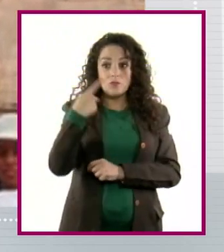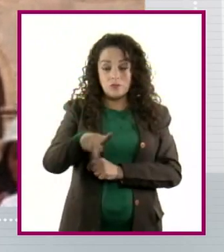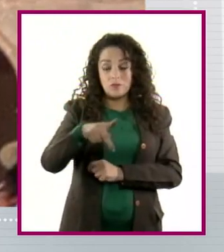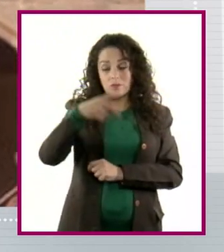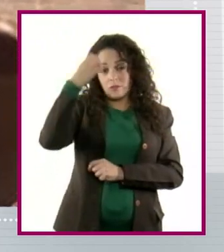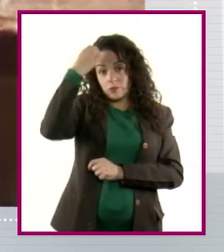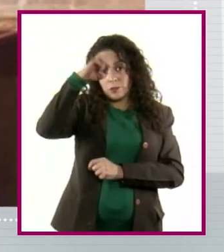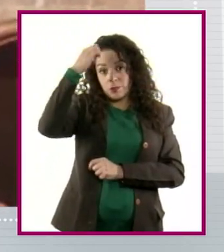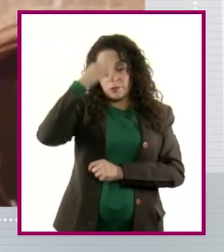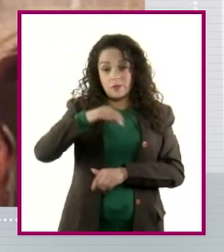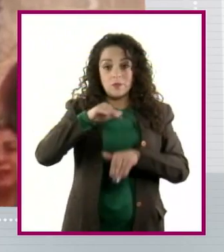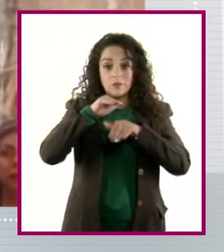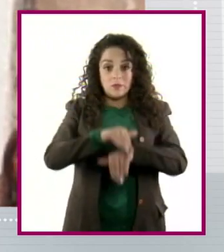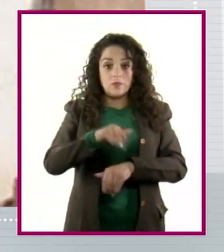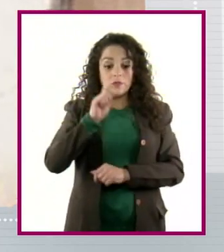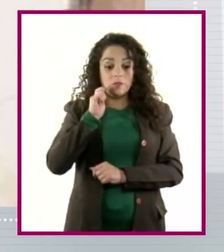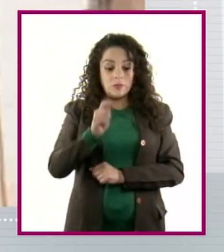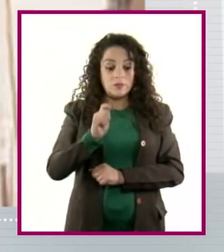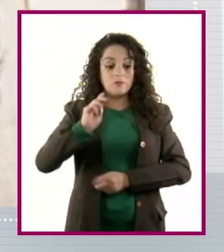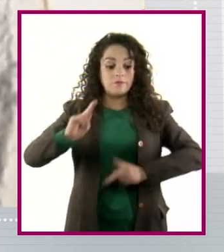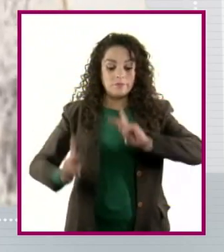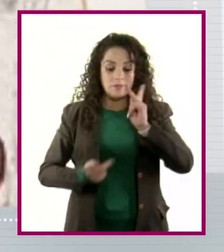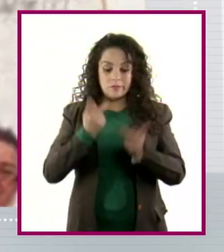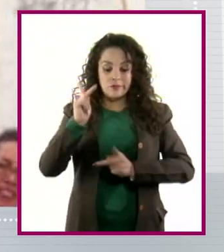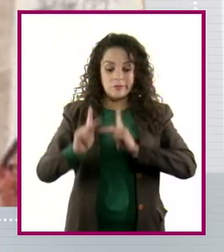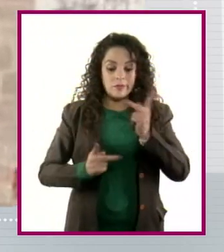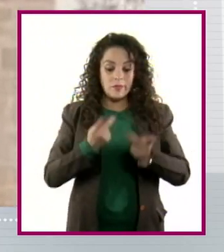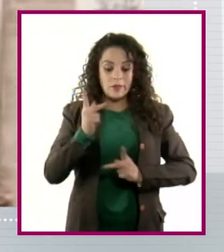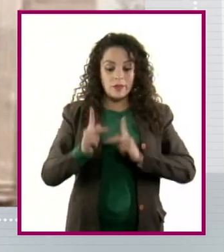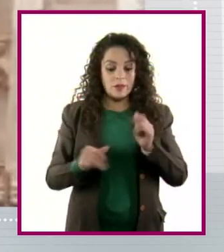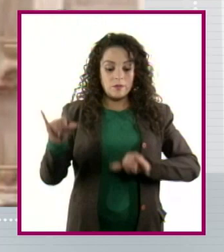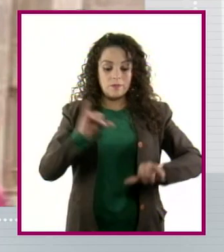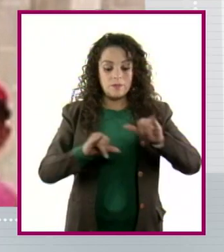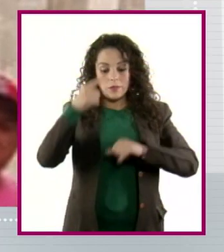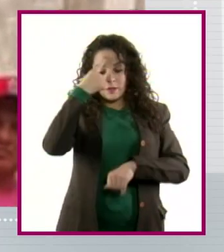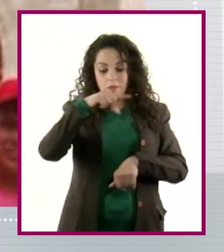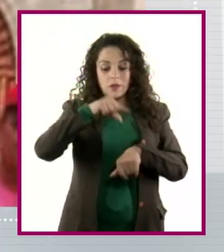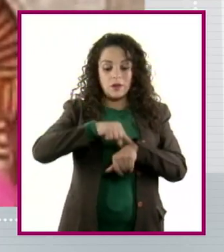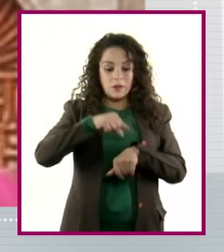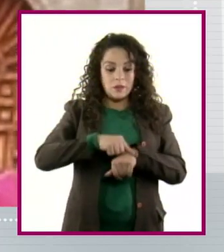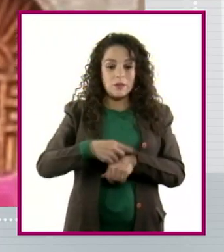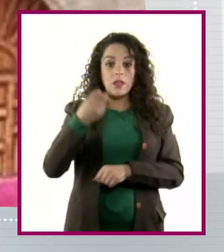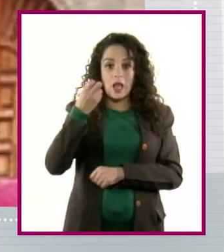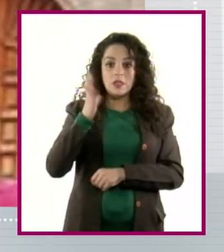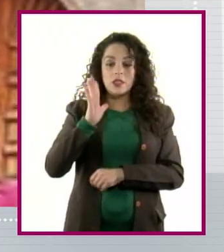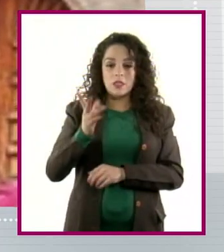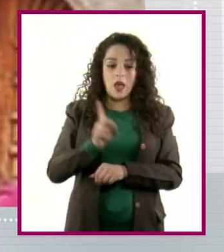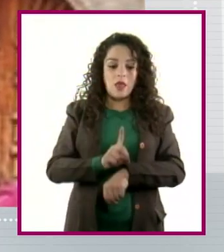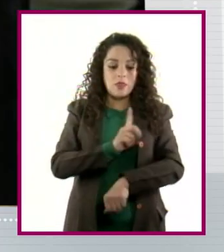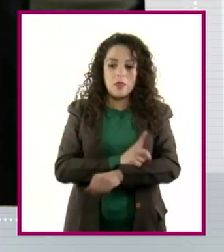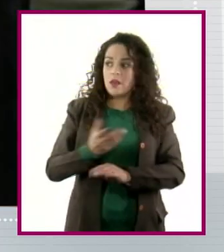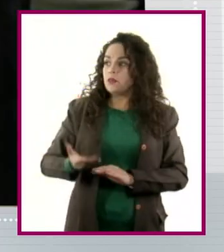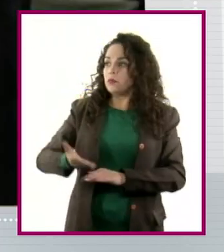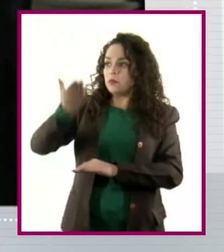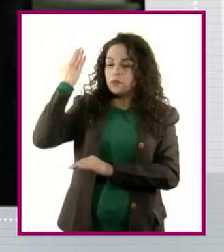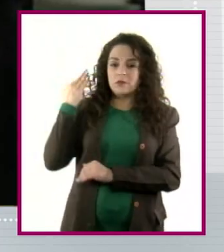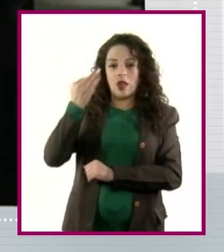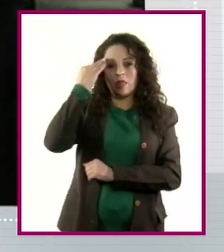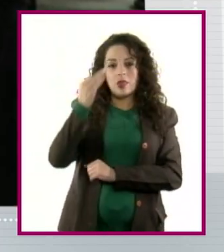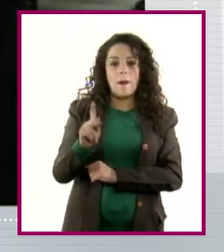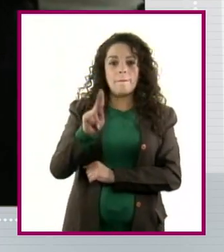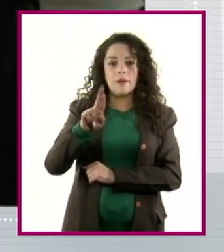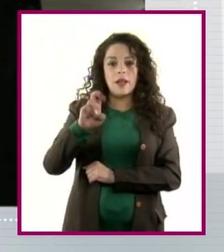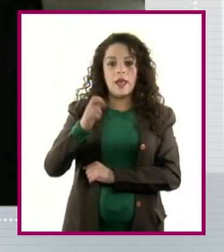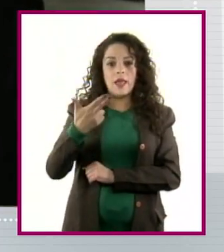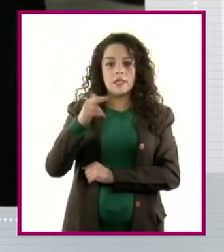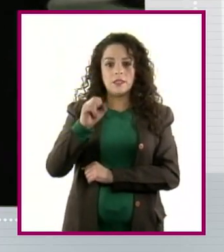conocimientos acerca de la herbolaria tradicional que venía ya desde la época prehispánica. Estos son los dos principales